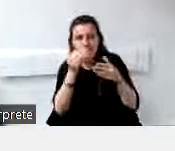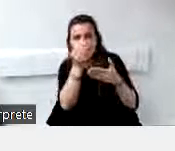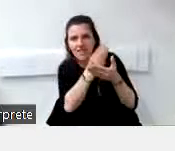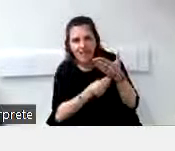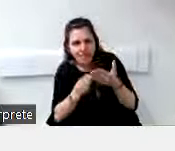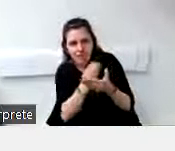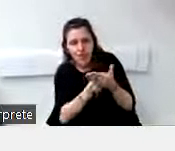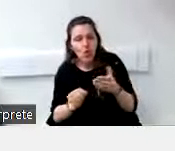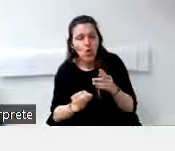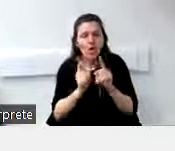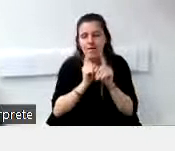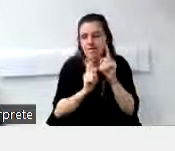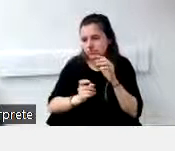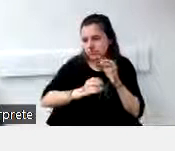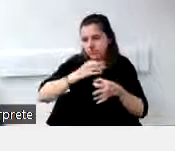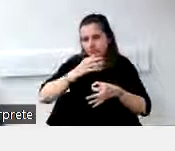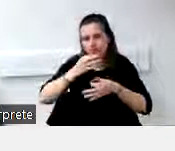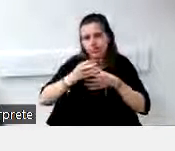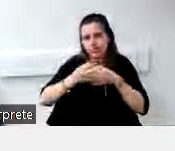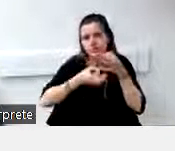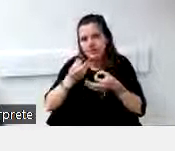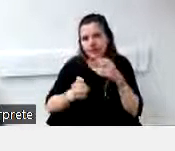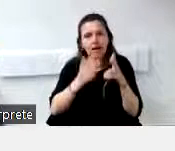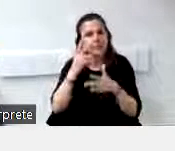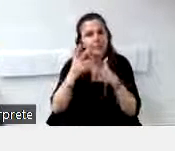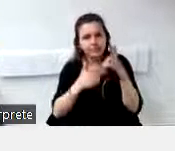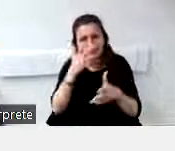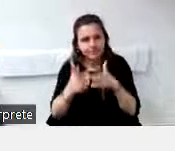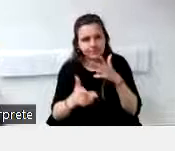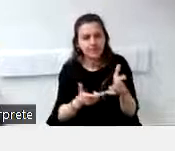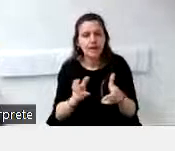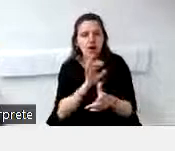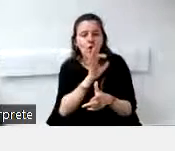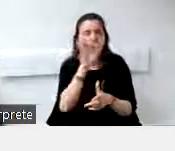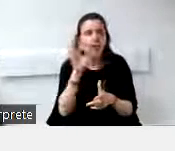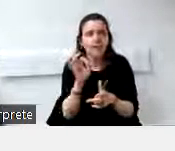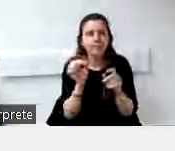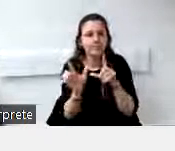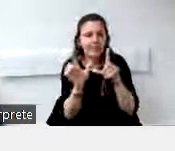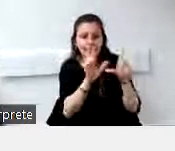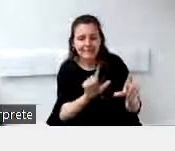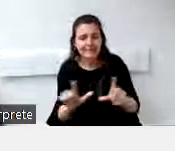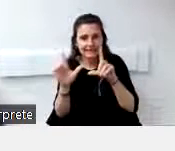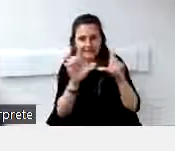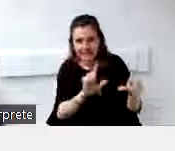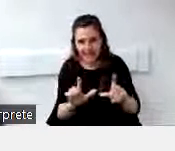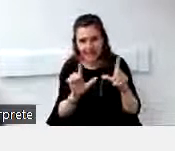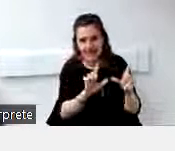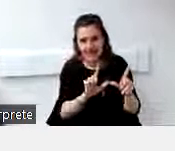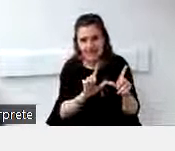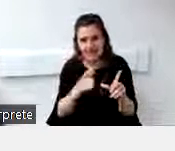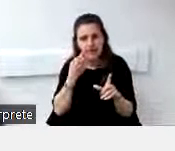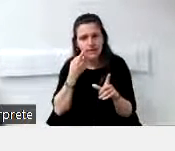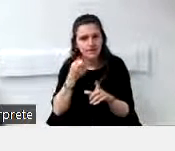algunos casos, la lectura de pantallas en internet, con lo que podemos pasarle nosotros.